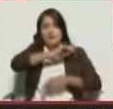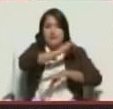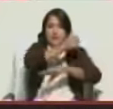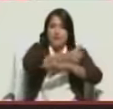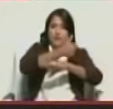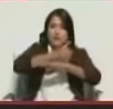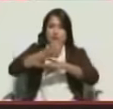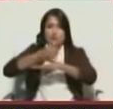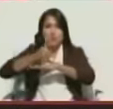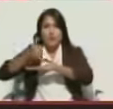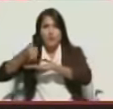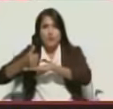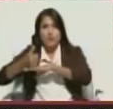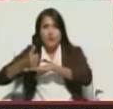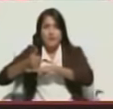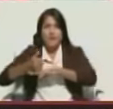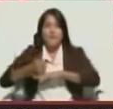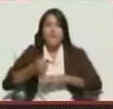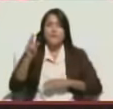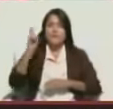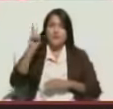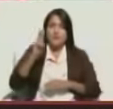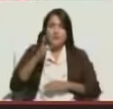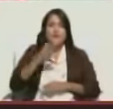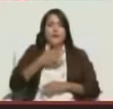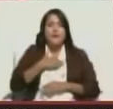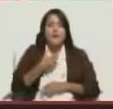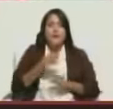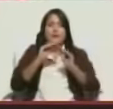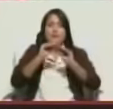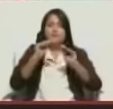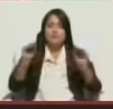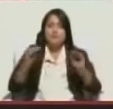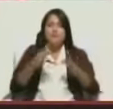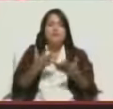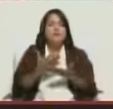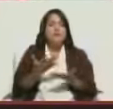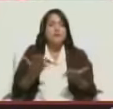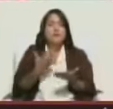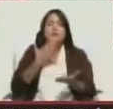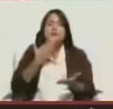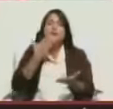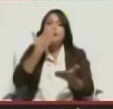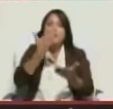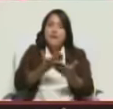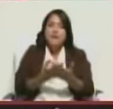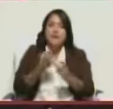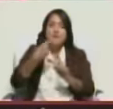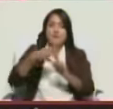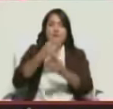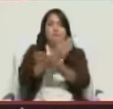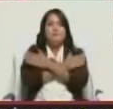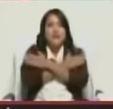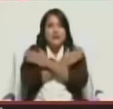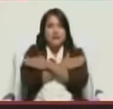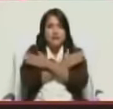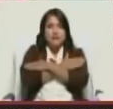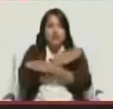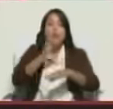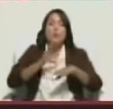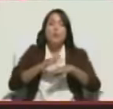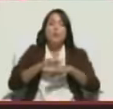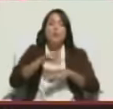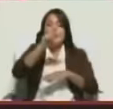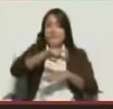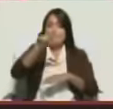rectores queremos brindar un profundo agradecimiento y felicitación por el civismo y la